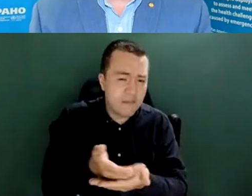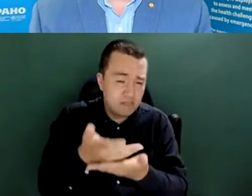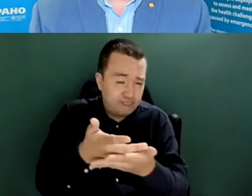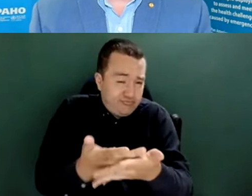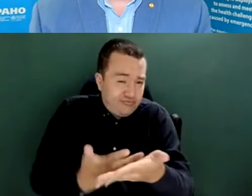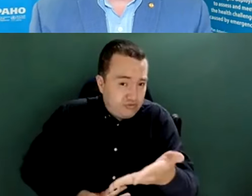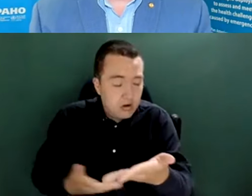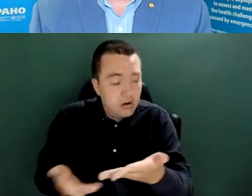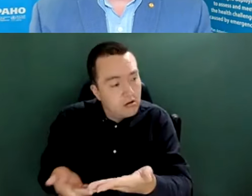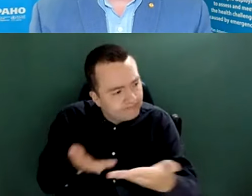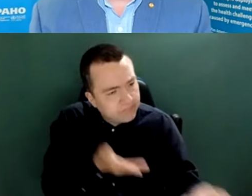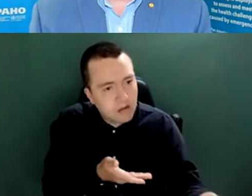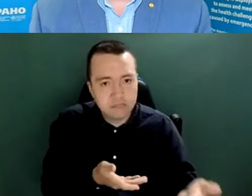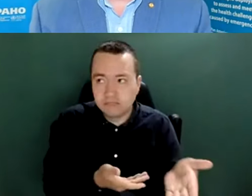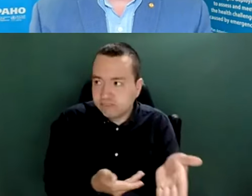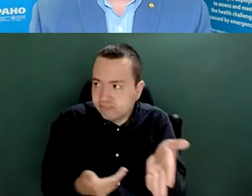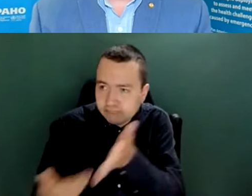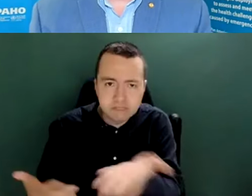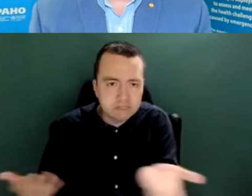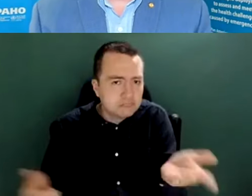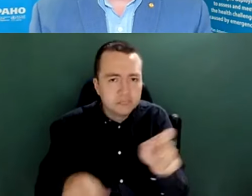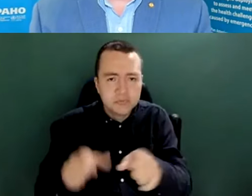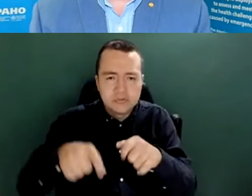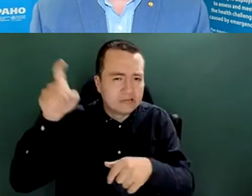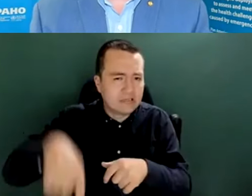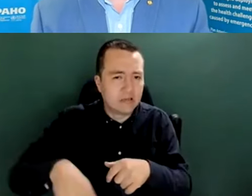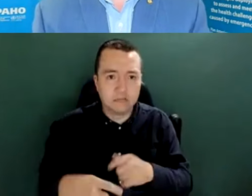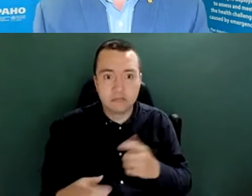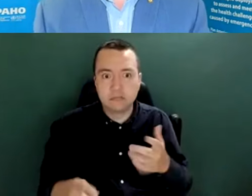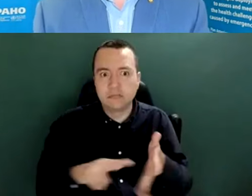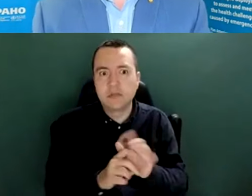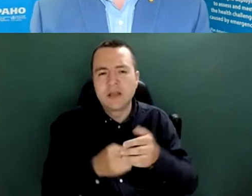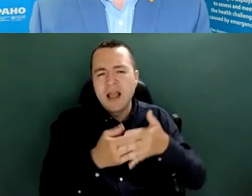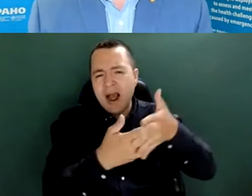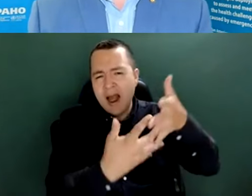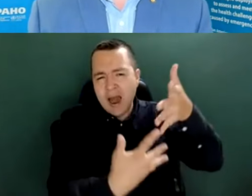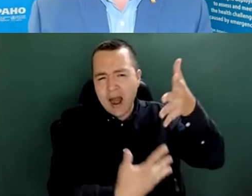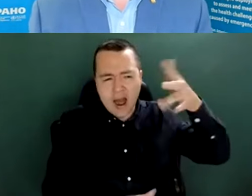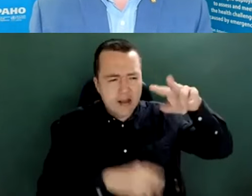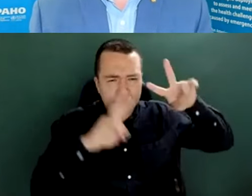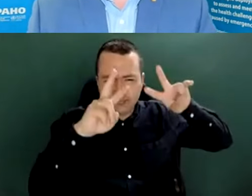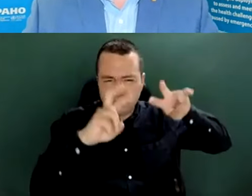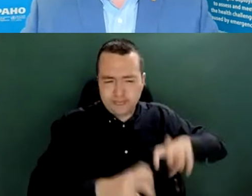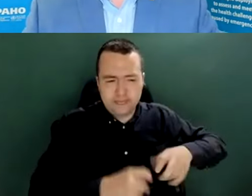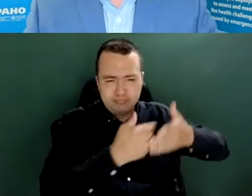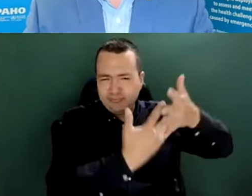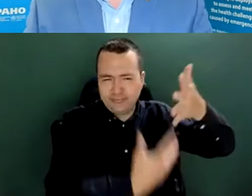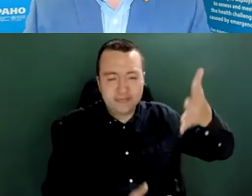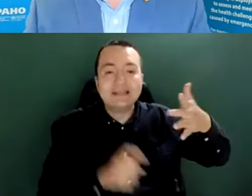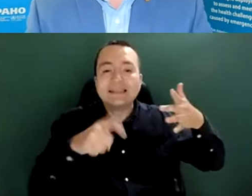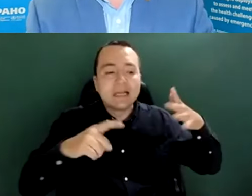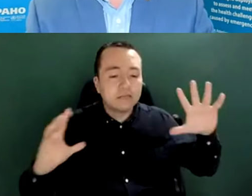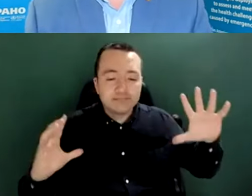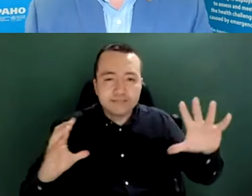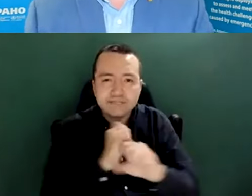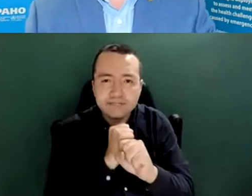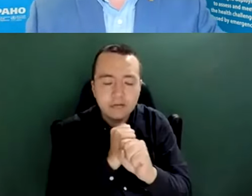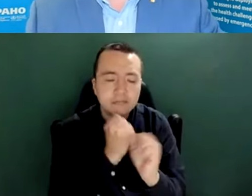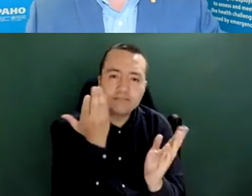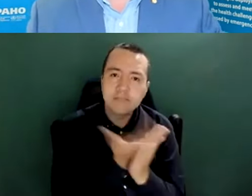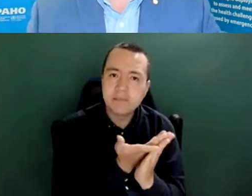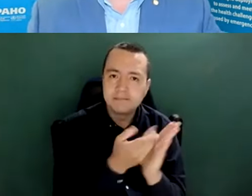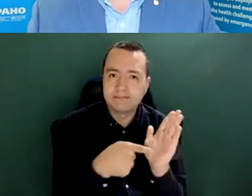o decenas de miles de palabras. Entonces necesitan un resumen y este es el punto en el que nos enfocamos